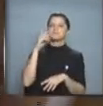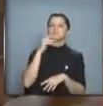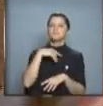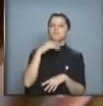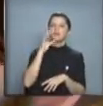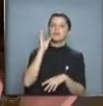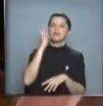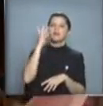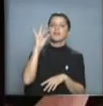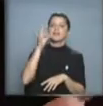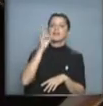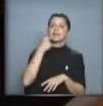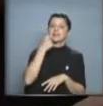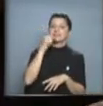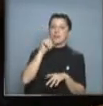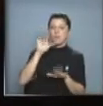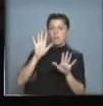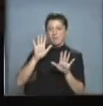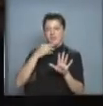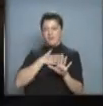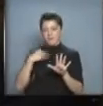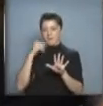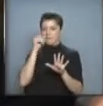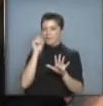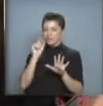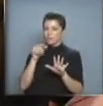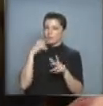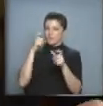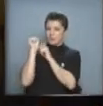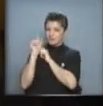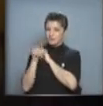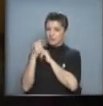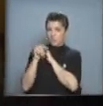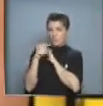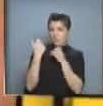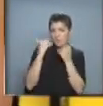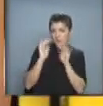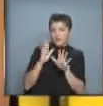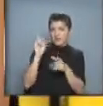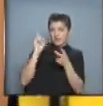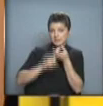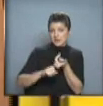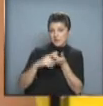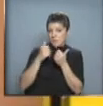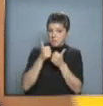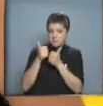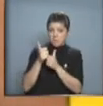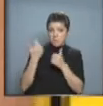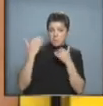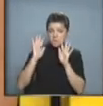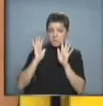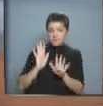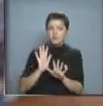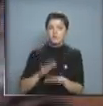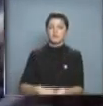seguir la experiencia de lo que le ocurrió a tus papás. Vos tranquilamente podés tener tu mujer, casarte y ser feliz. O sea, me parece que no... Voy a un